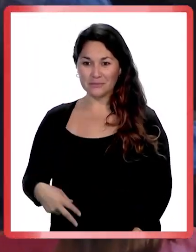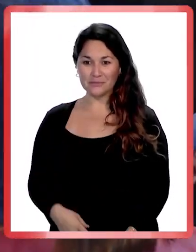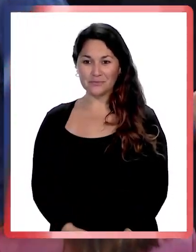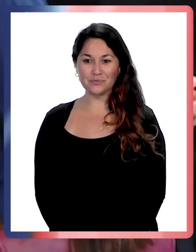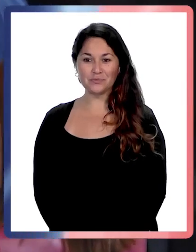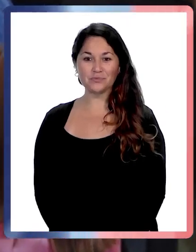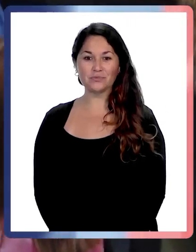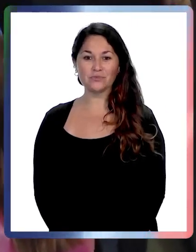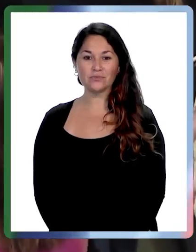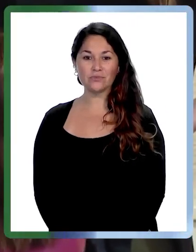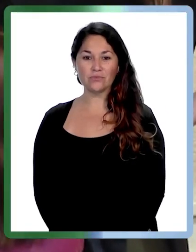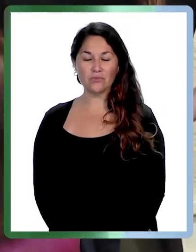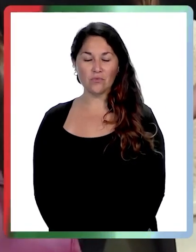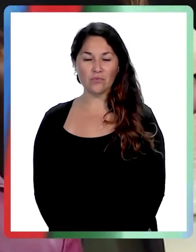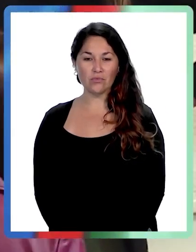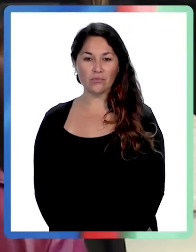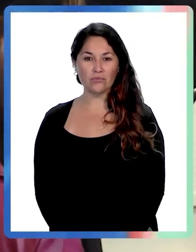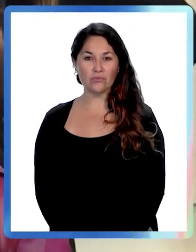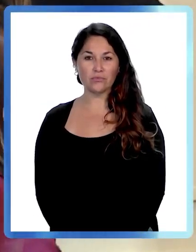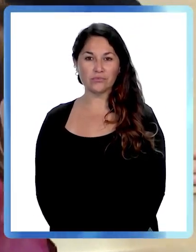Noticias.